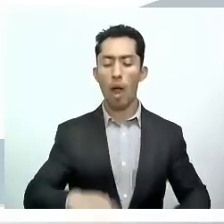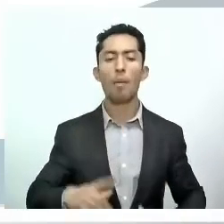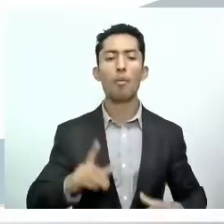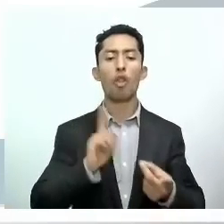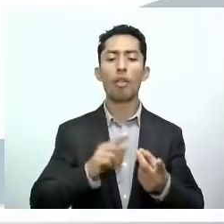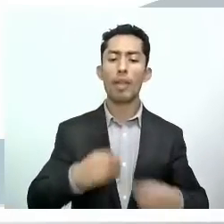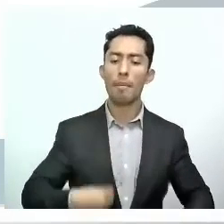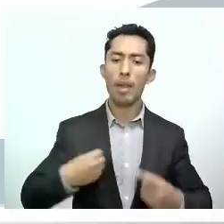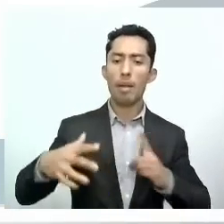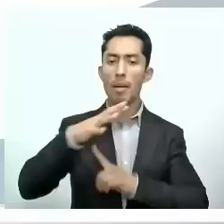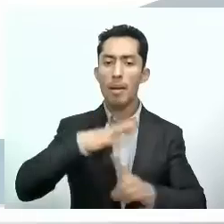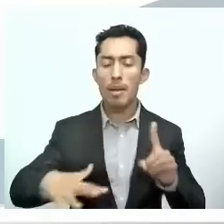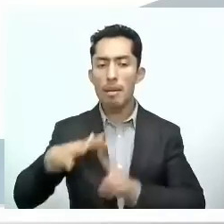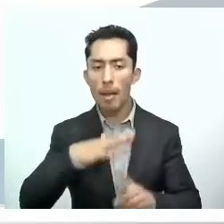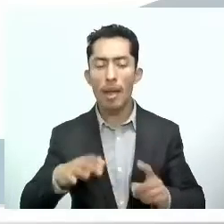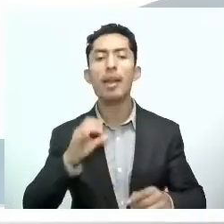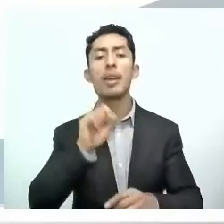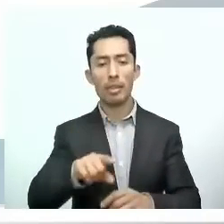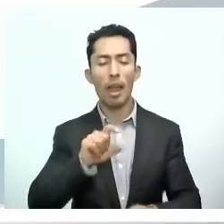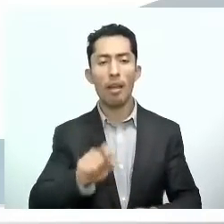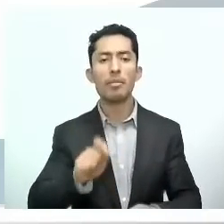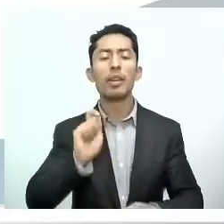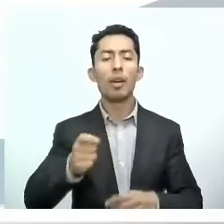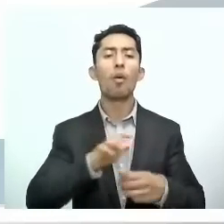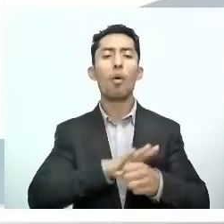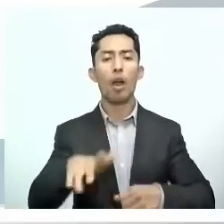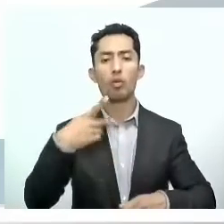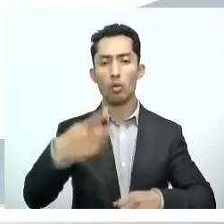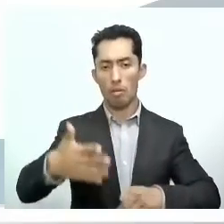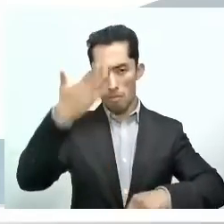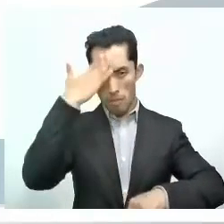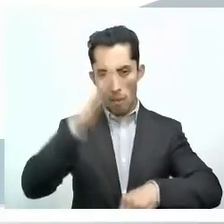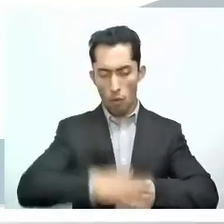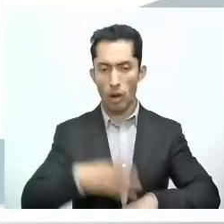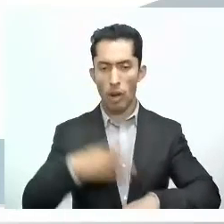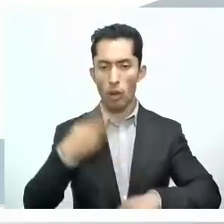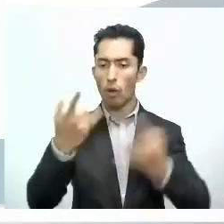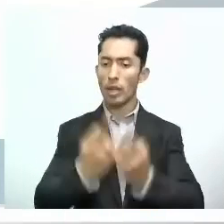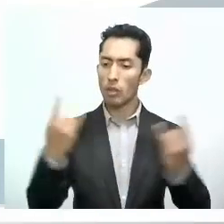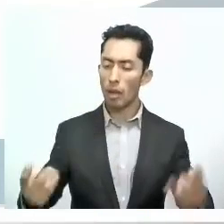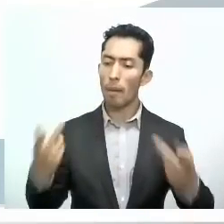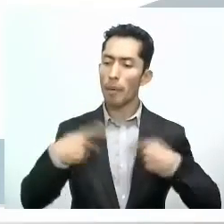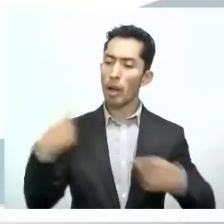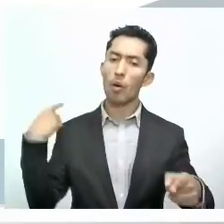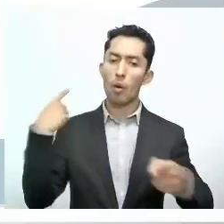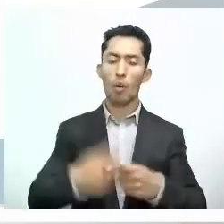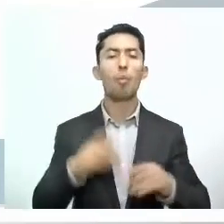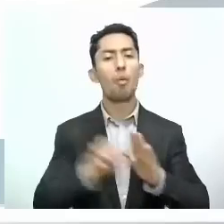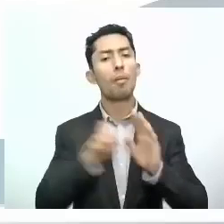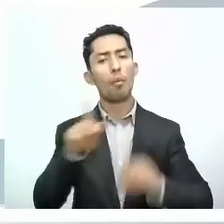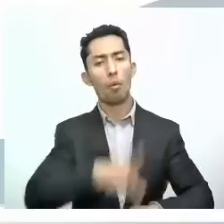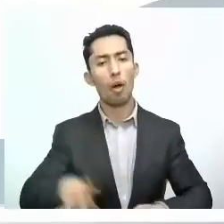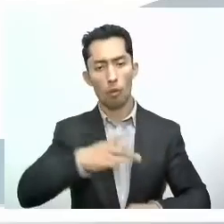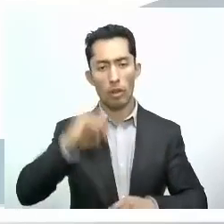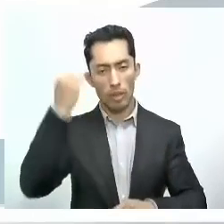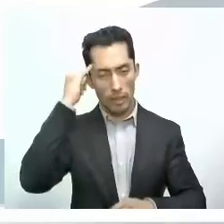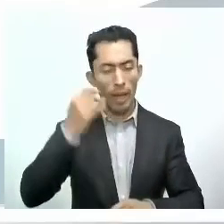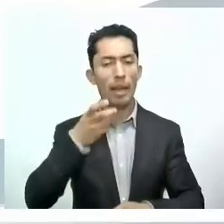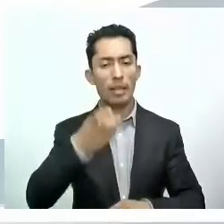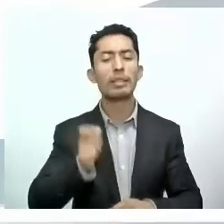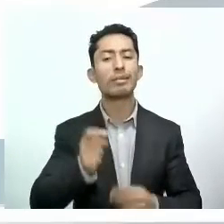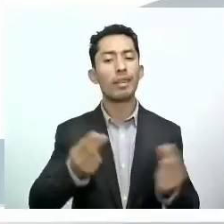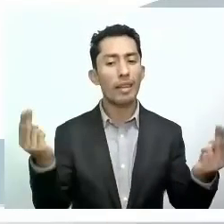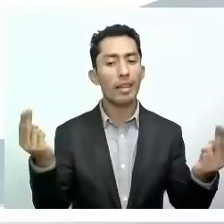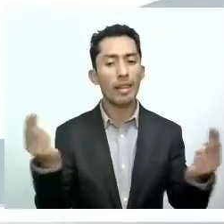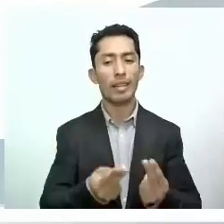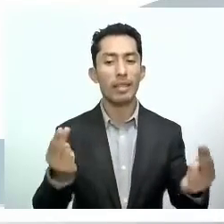la persona, y según también la memoria y la historia de la persona, como en el caso de los pueblos indígenas, que necesitamos como